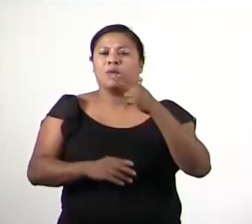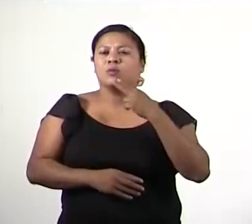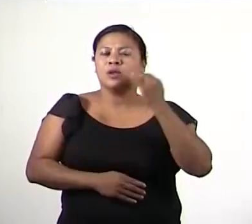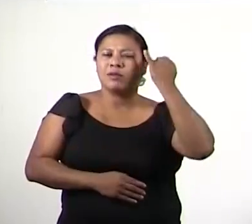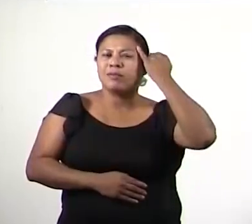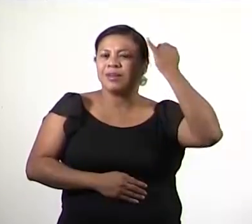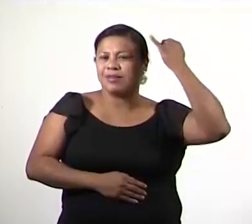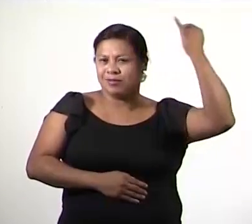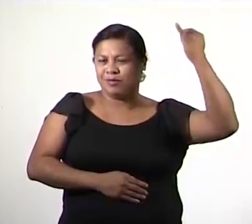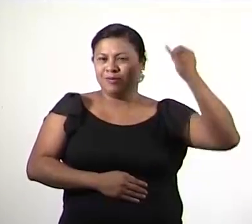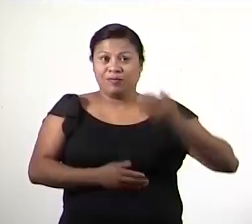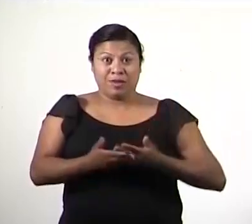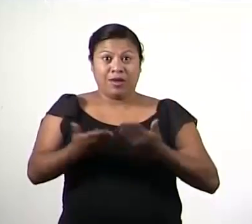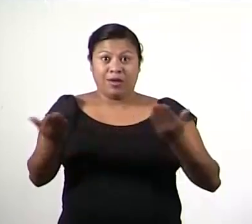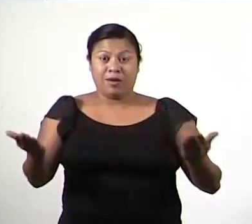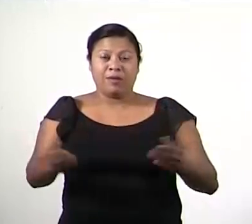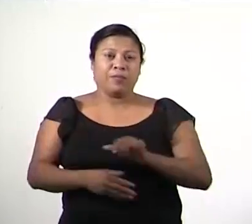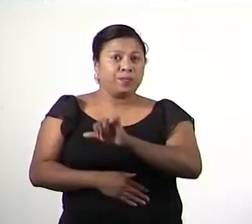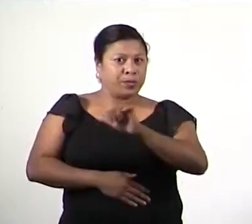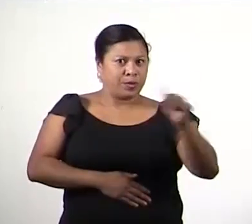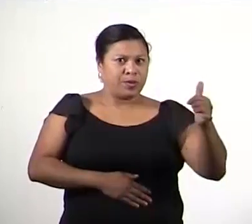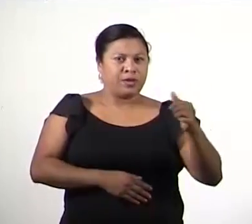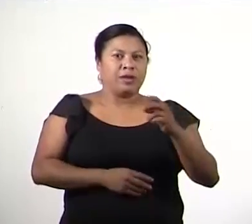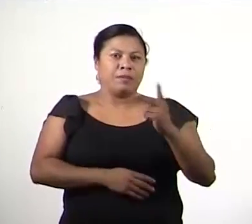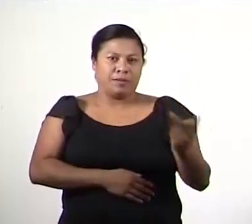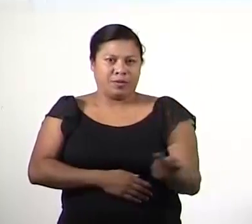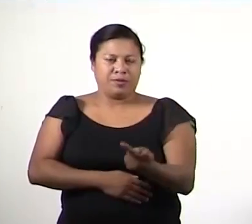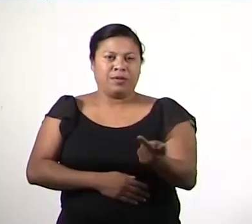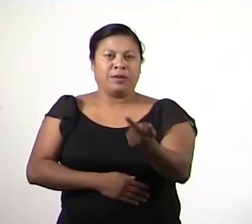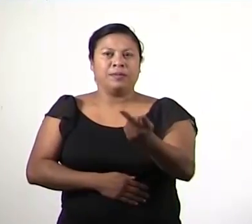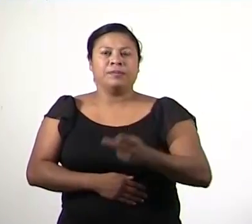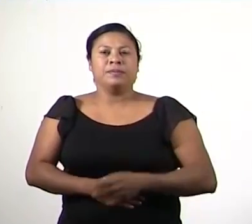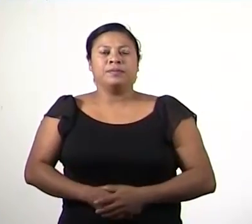Ahora, vamos con la siguiente pregunta.